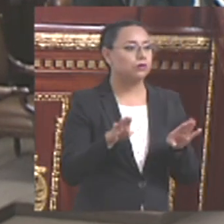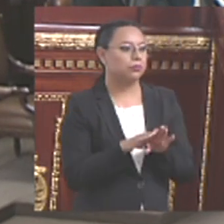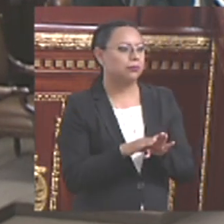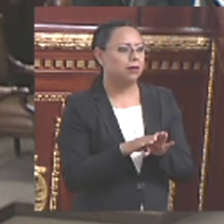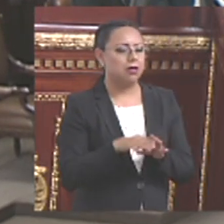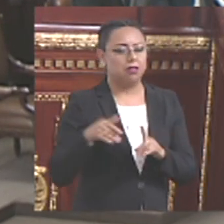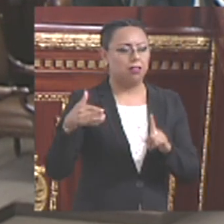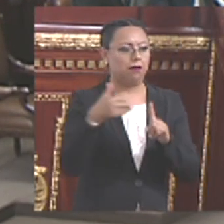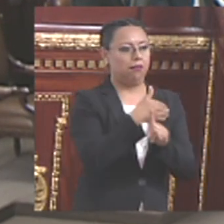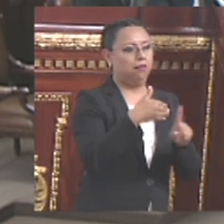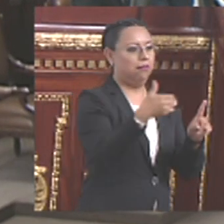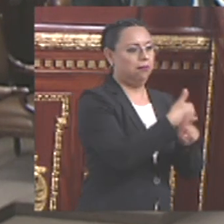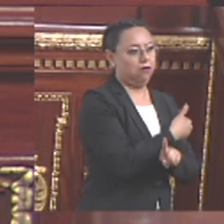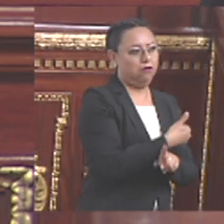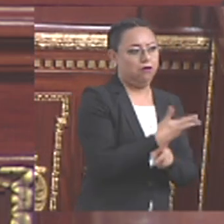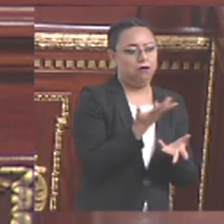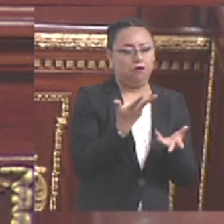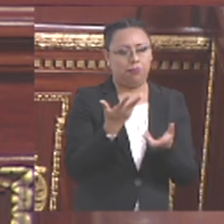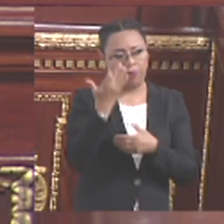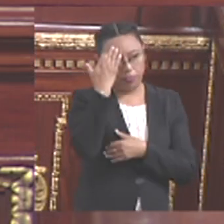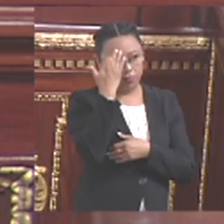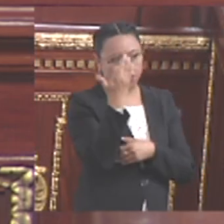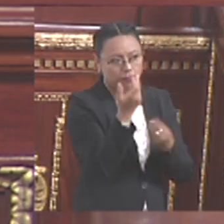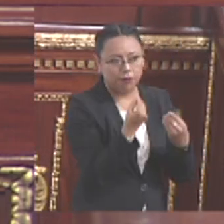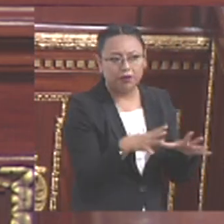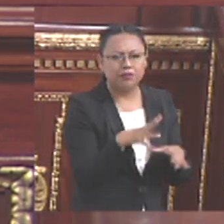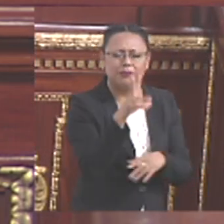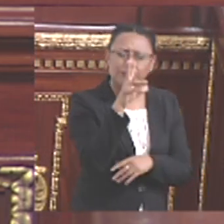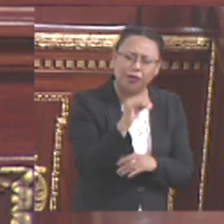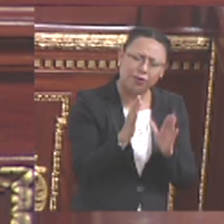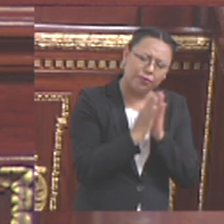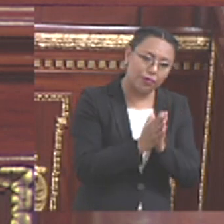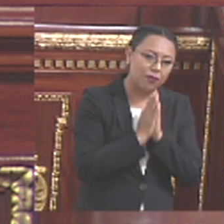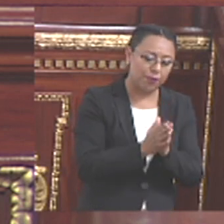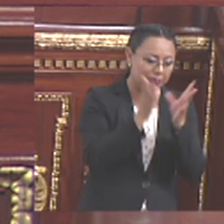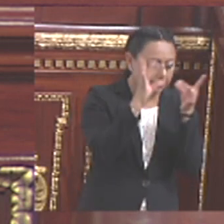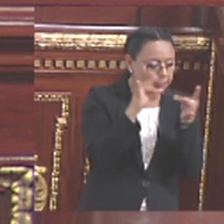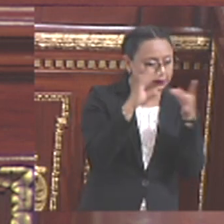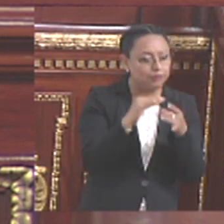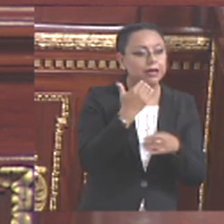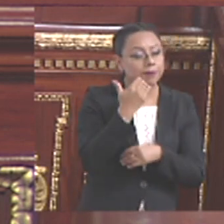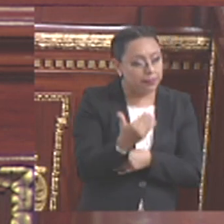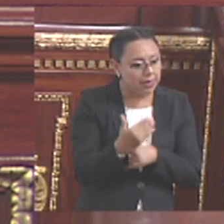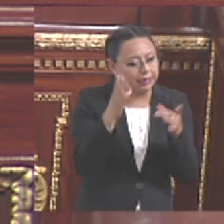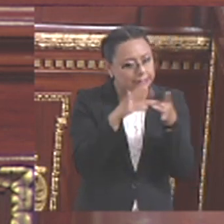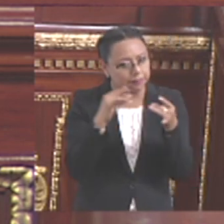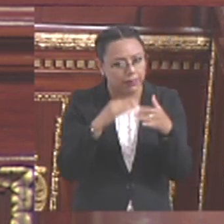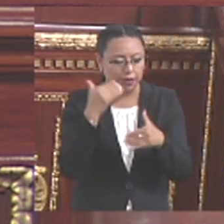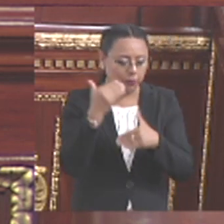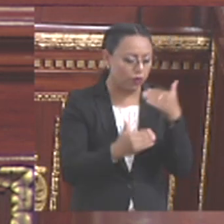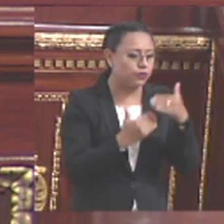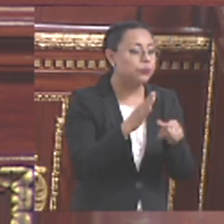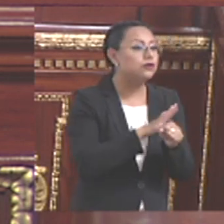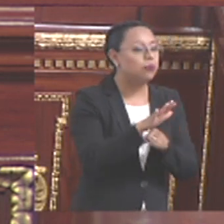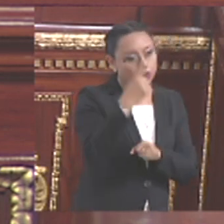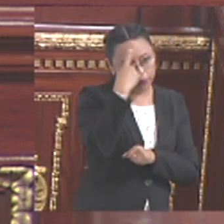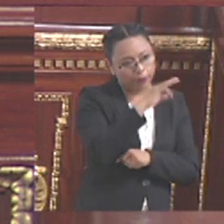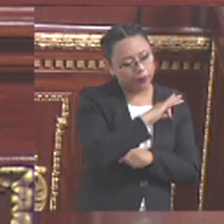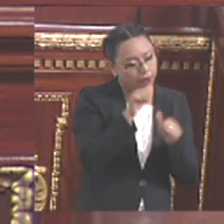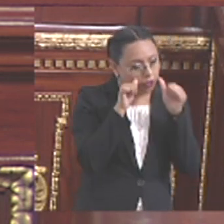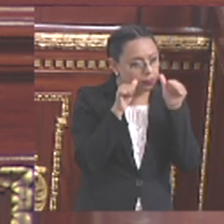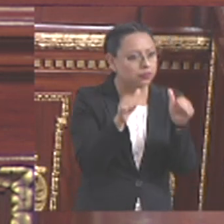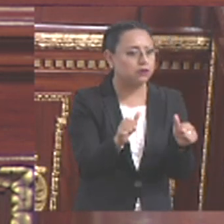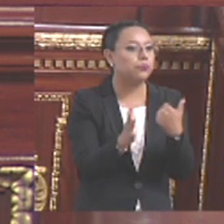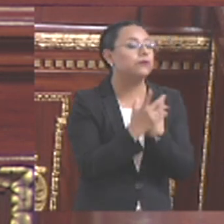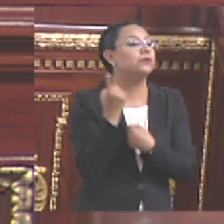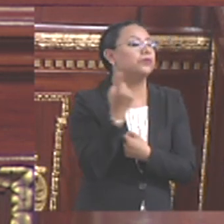otros lados a perder el tiempo, que los orienten bien y que les digan cuál es el proceso para que se les pueda atender, porque